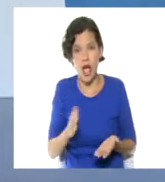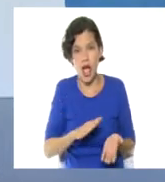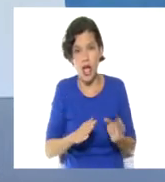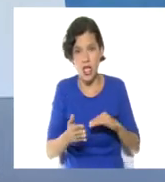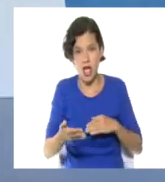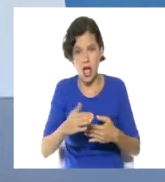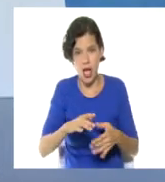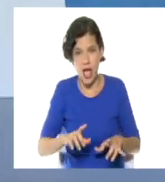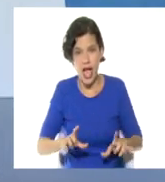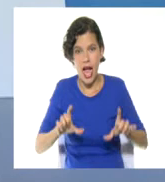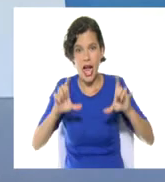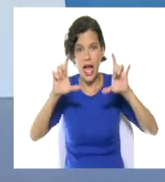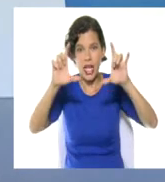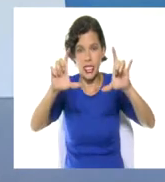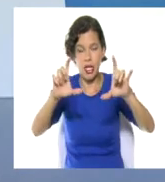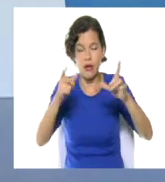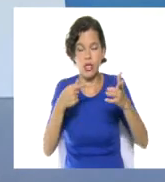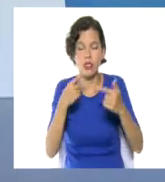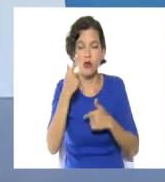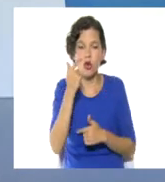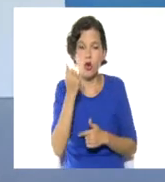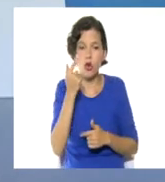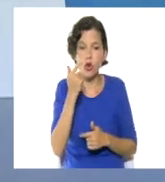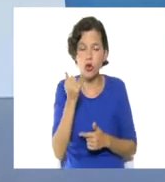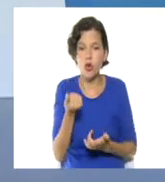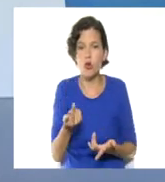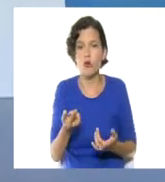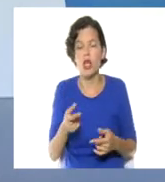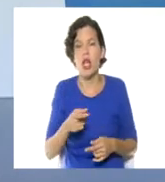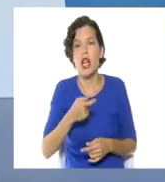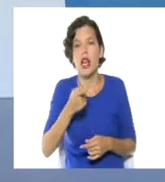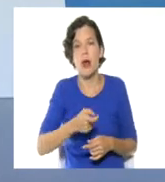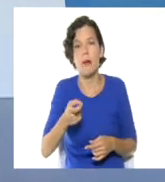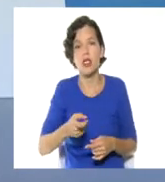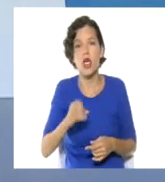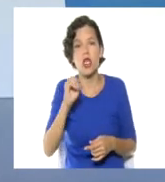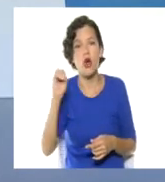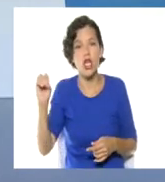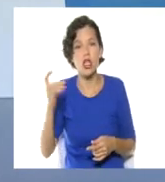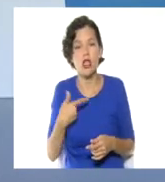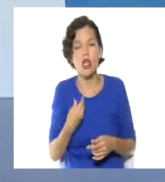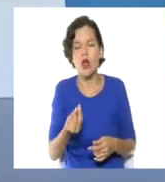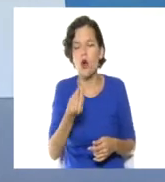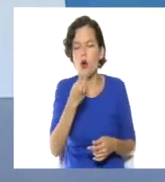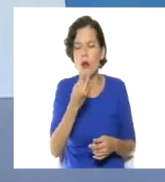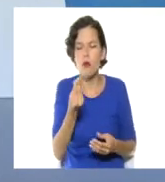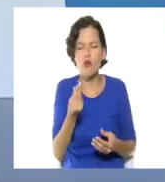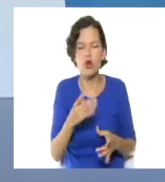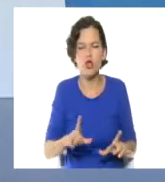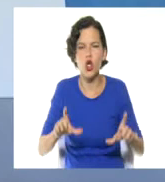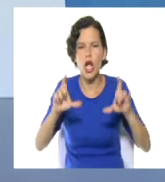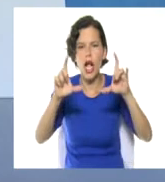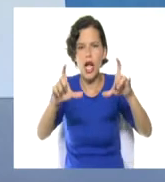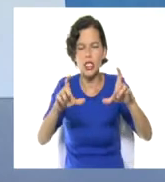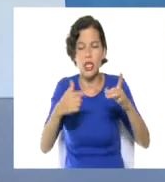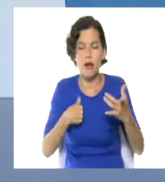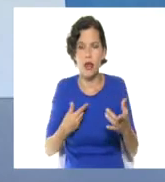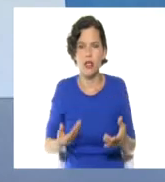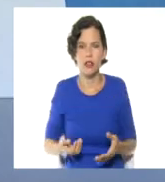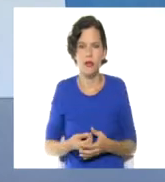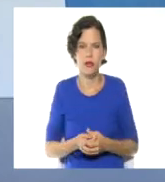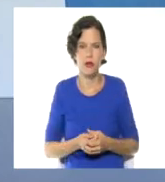casabe. Esas son costumbres, las personas de Oriente comen muchísimo casabe y entonces acompañaban la hallaca, ese